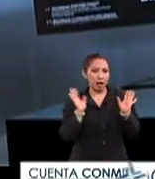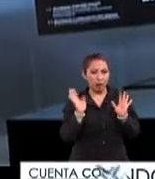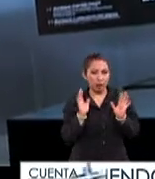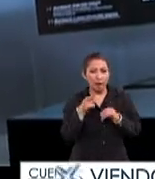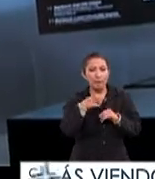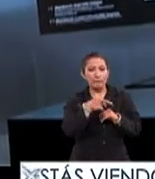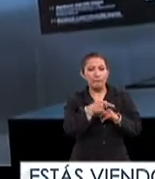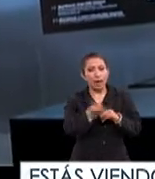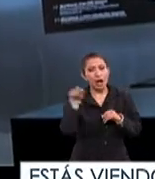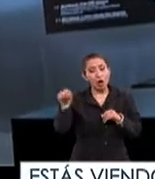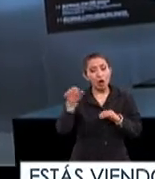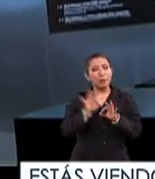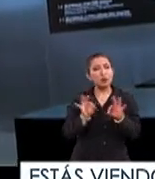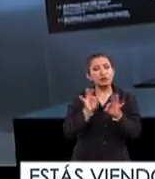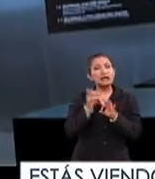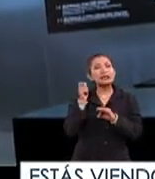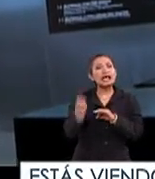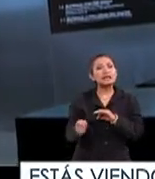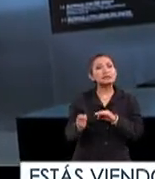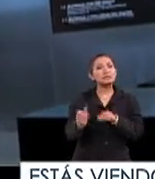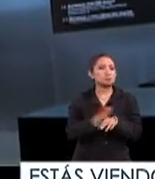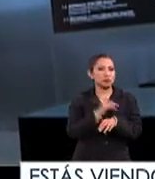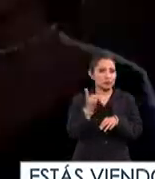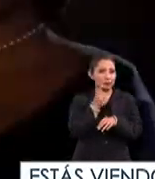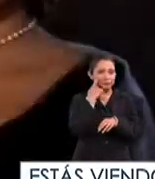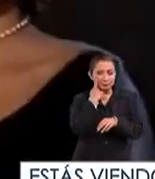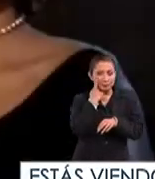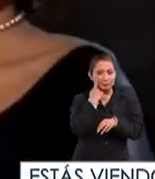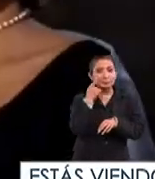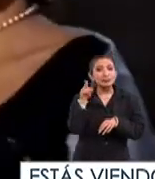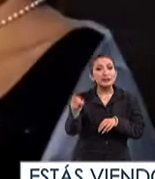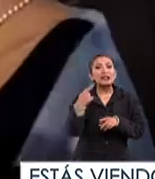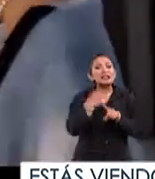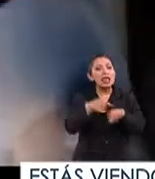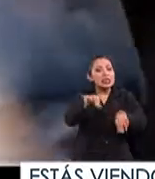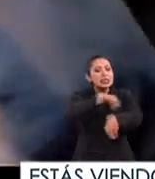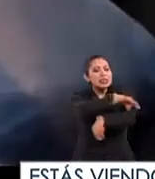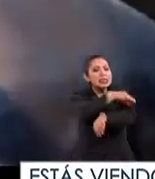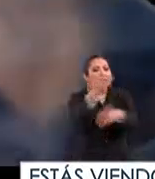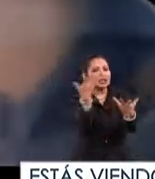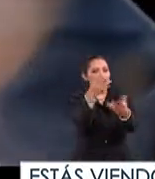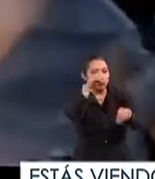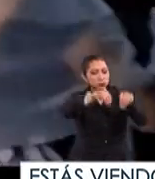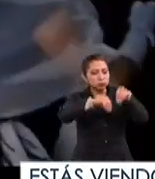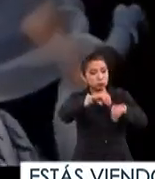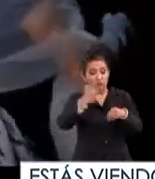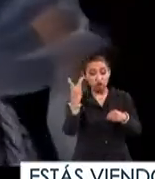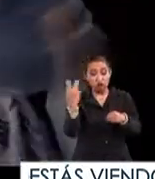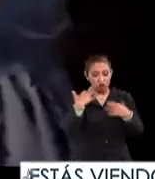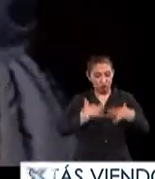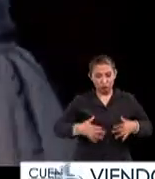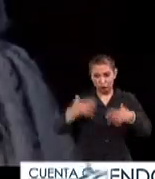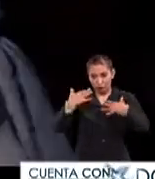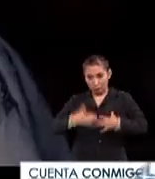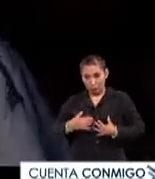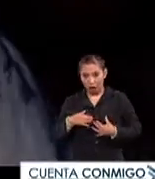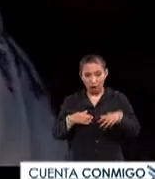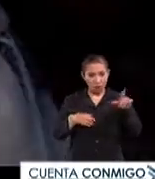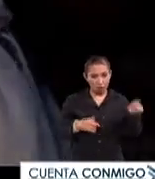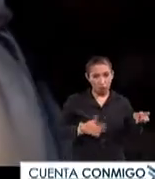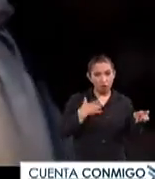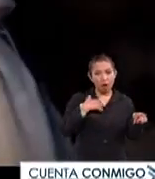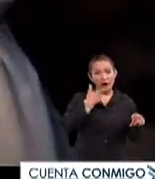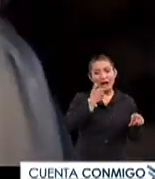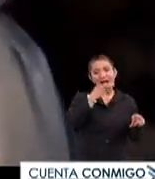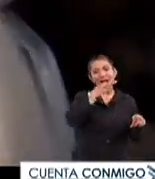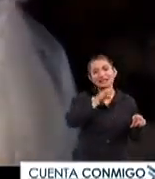réplica. Pero la importancia justo radica en quién lo diseñó. Ambos vestuarios, el que está aquí es el que